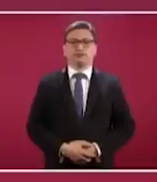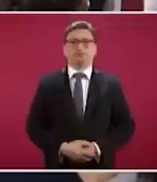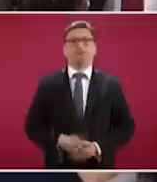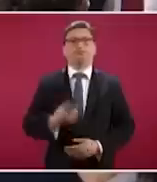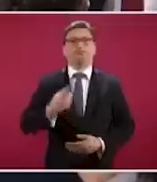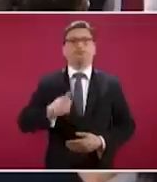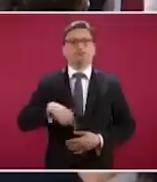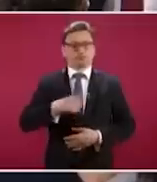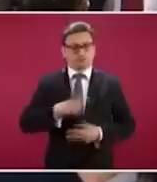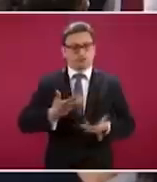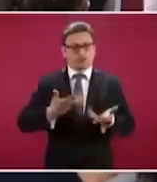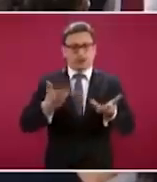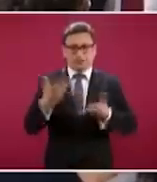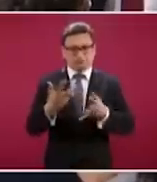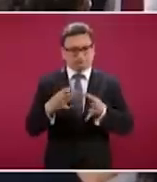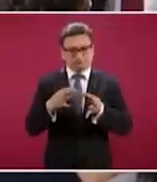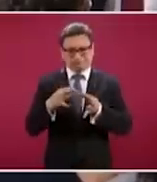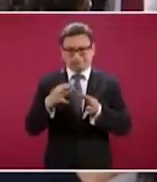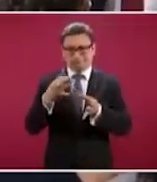con eficacia